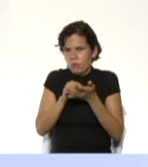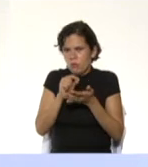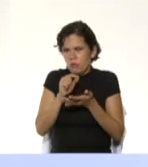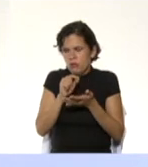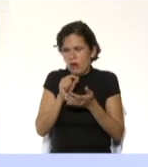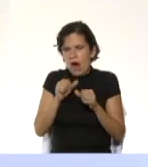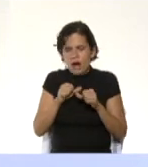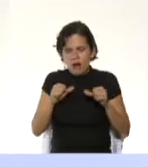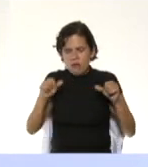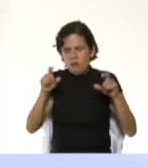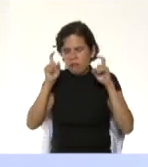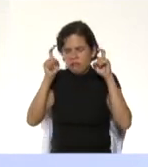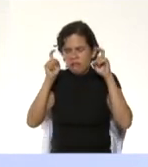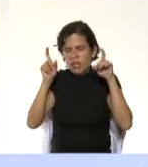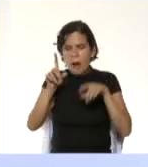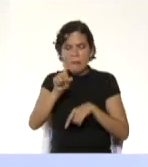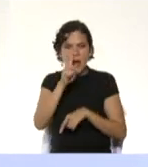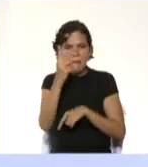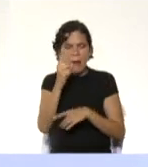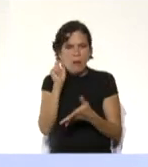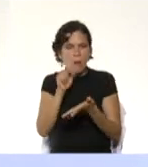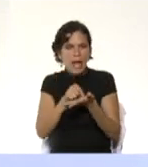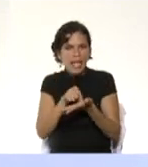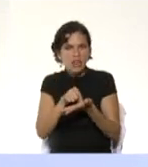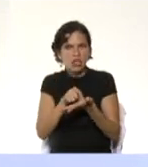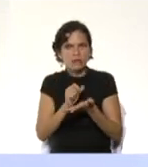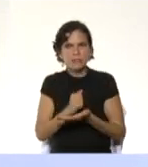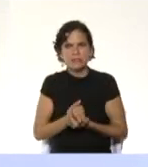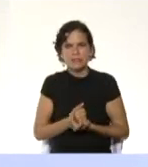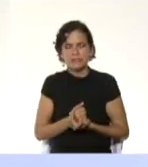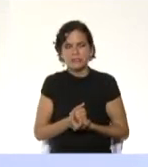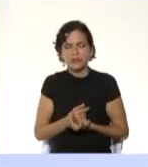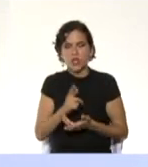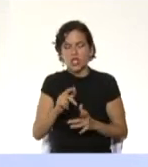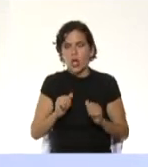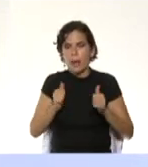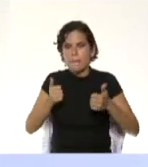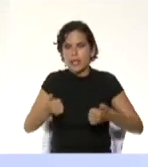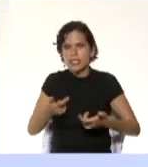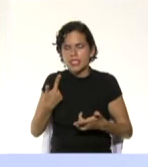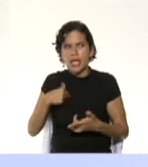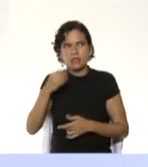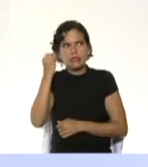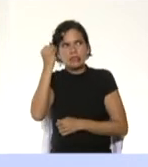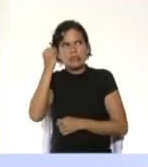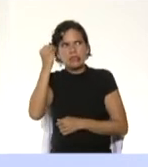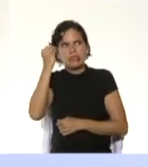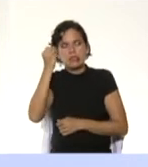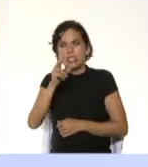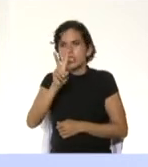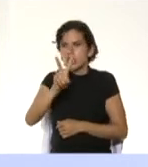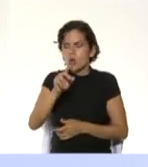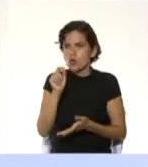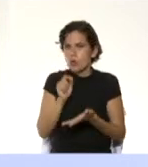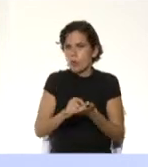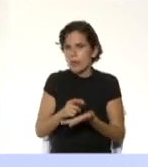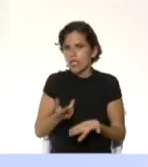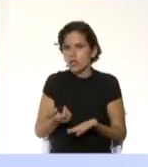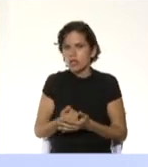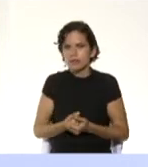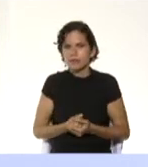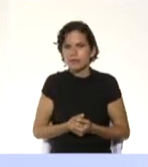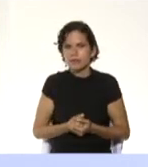nos quedaron áreas de formación en el primer momento, bueno, debo comenzar a tomar decisiones a partir del